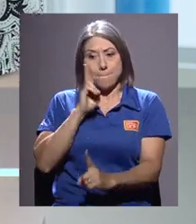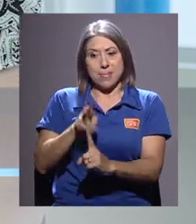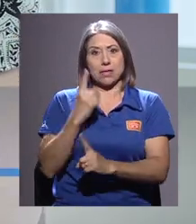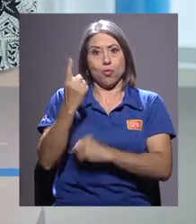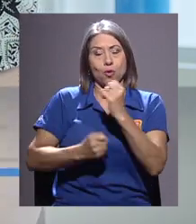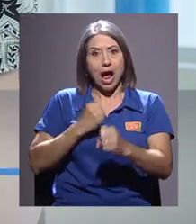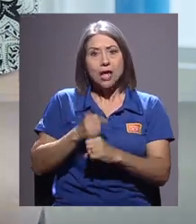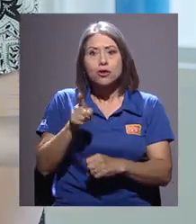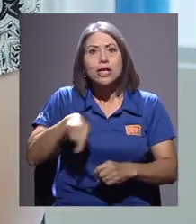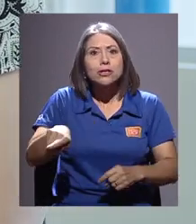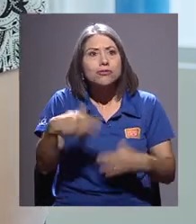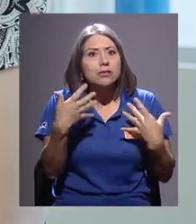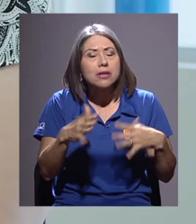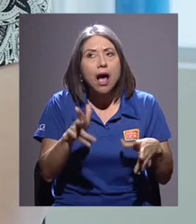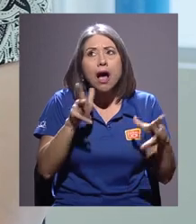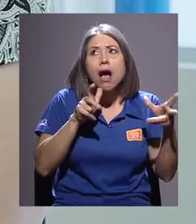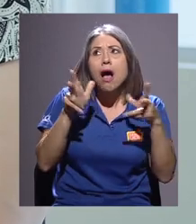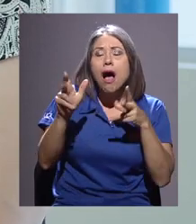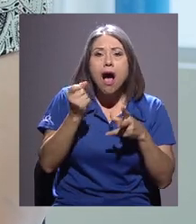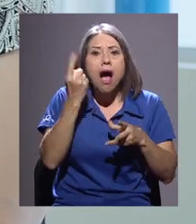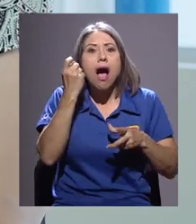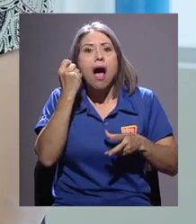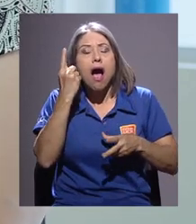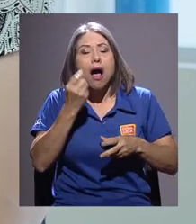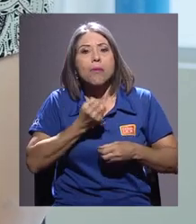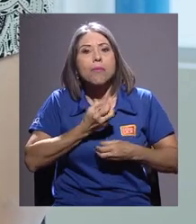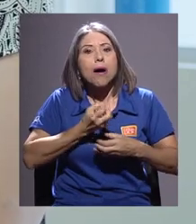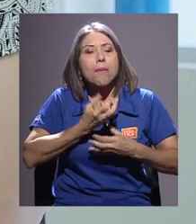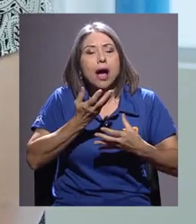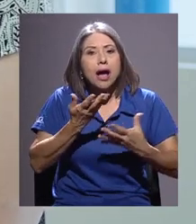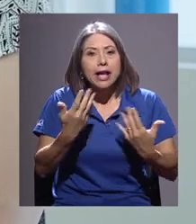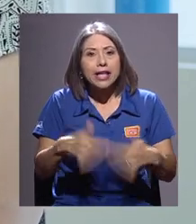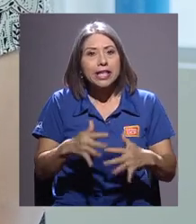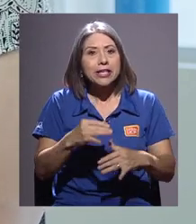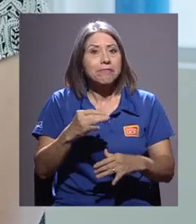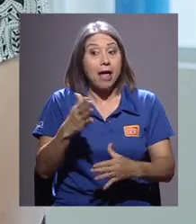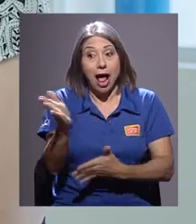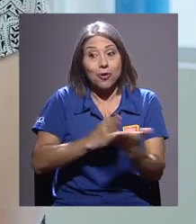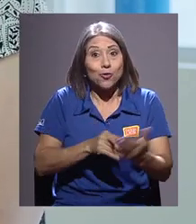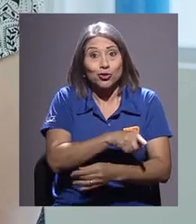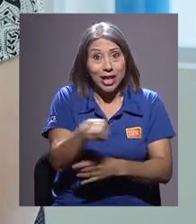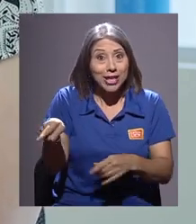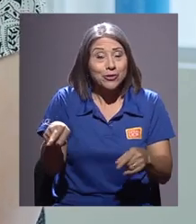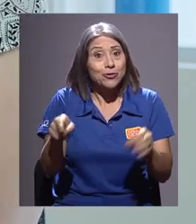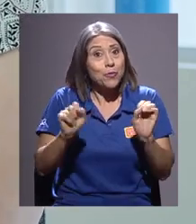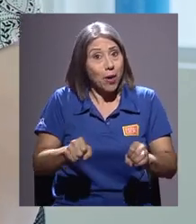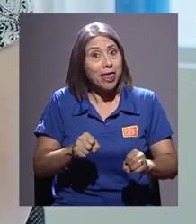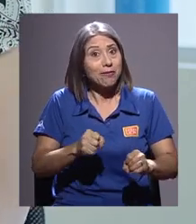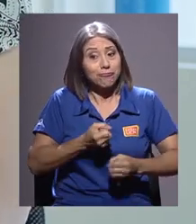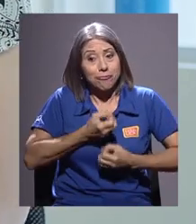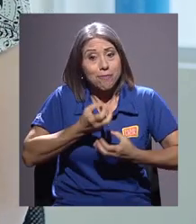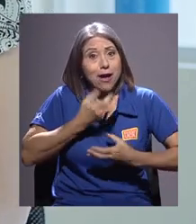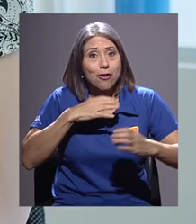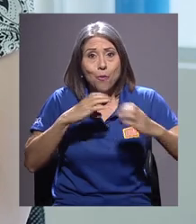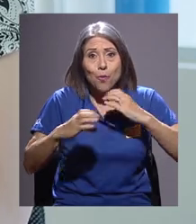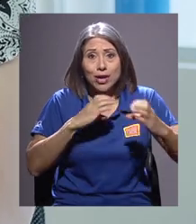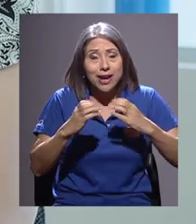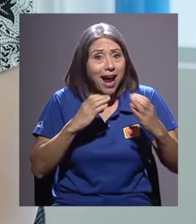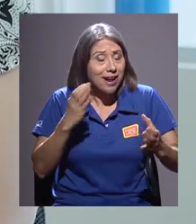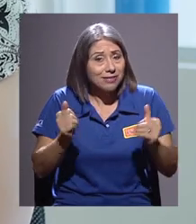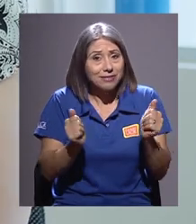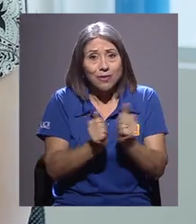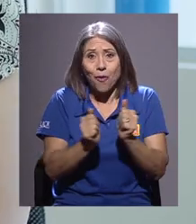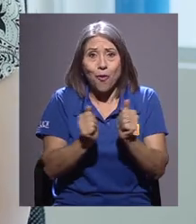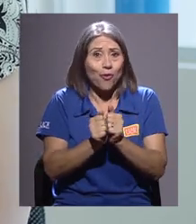año, ellos van entendiendo cada vez más. Y al final, algunos de ellos incluso pueden comunicarse de alguna u otra